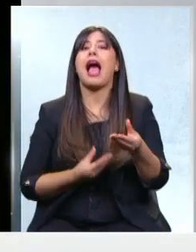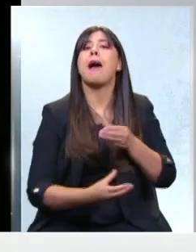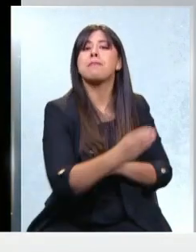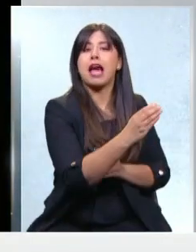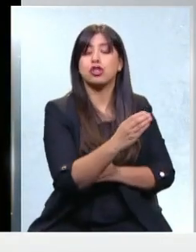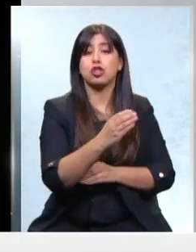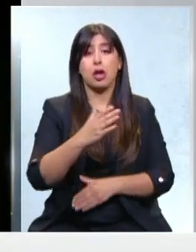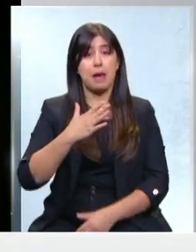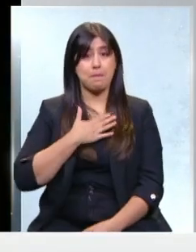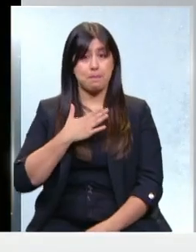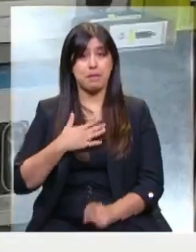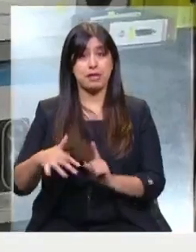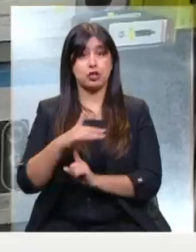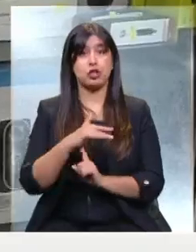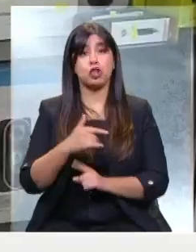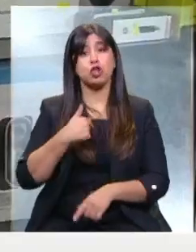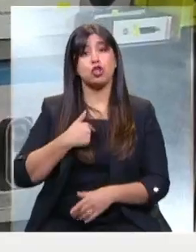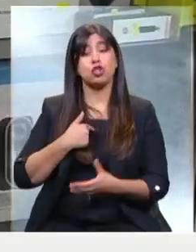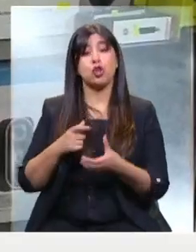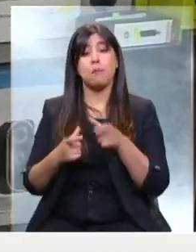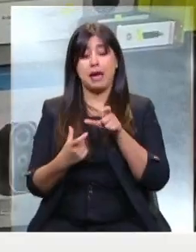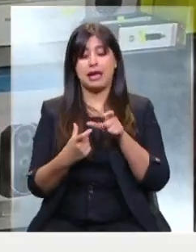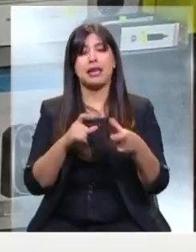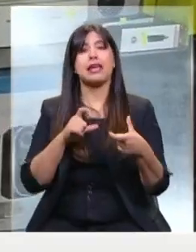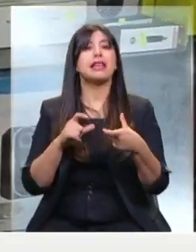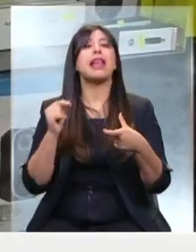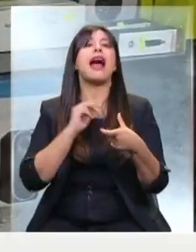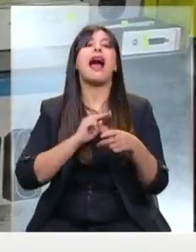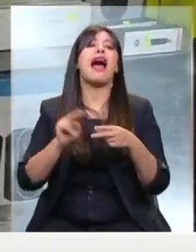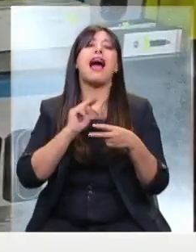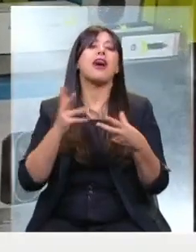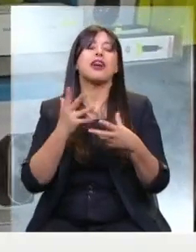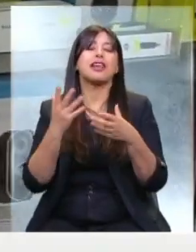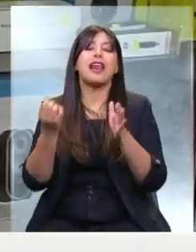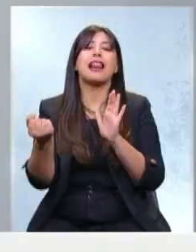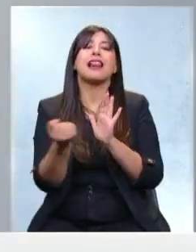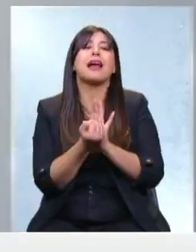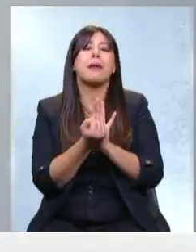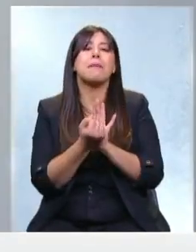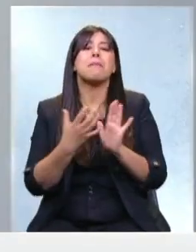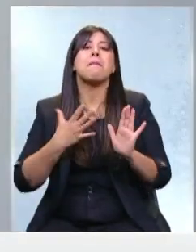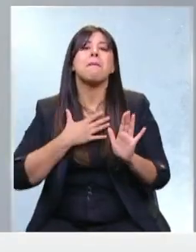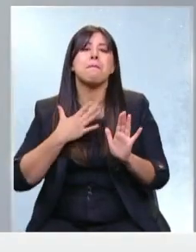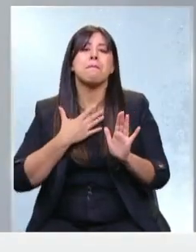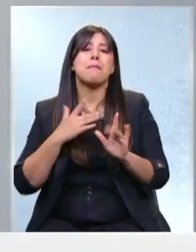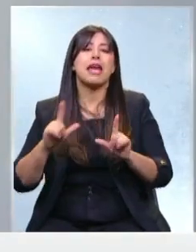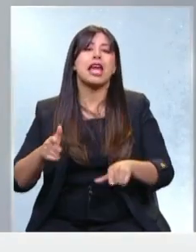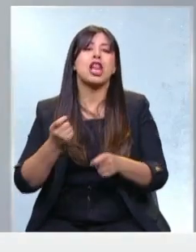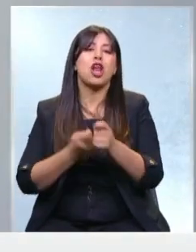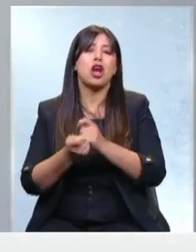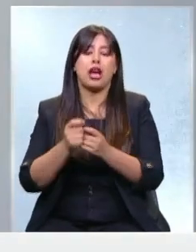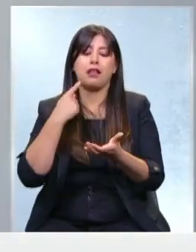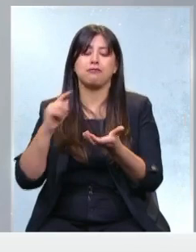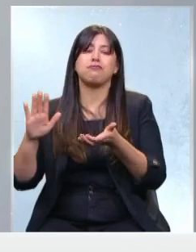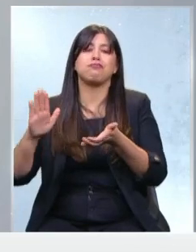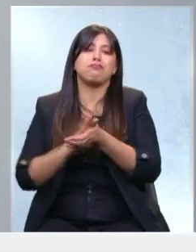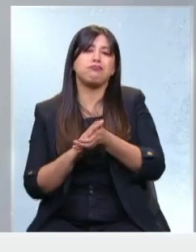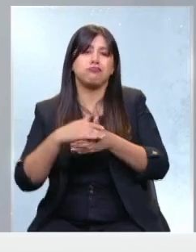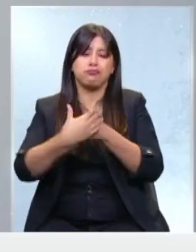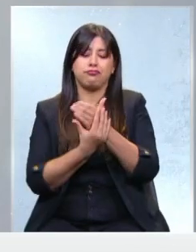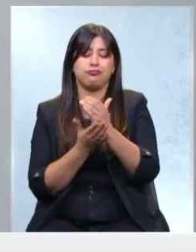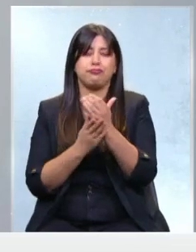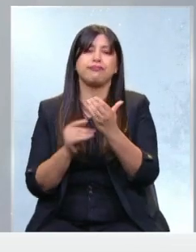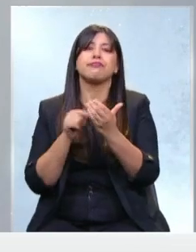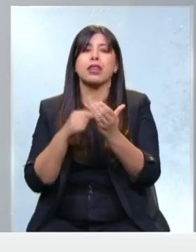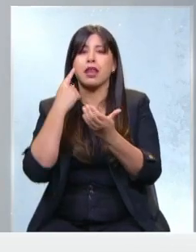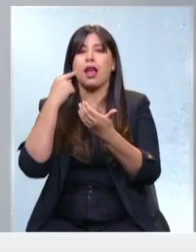caso la máquina la tengo marcada con el logo de mi local. Un robo que levanta alerta sobre un nuevo